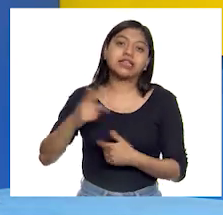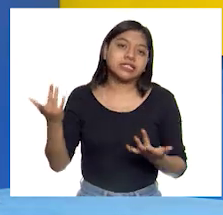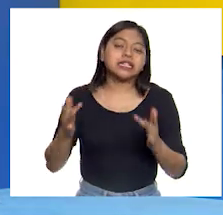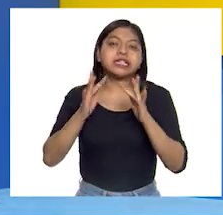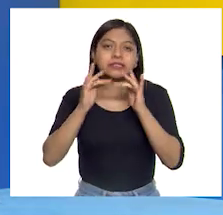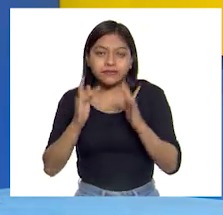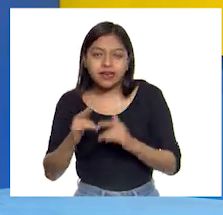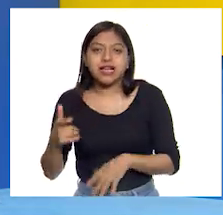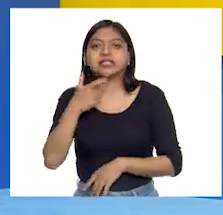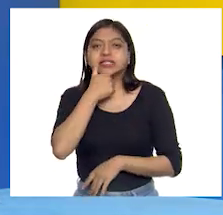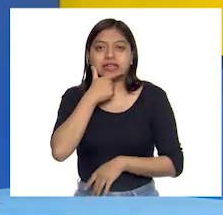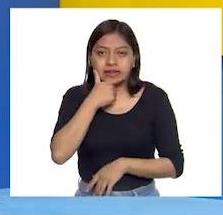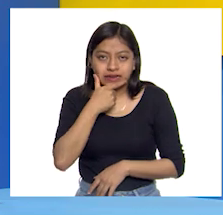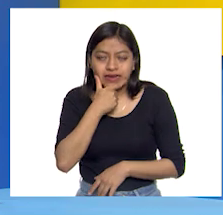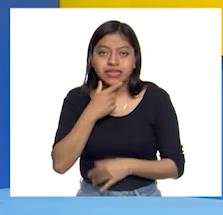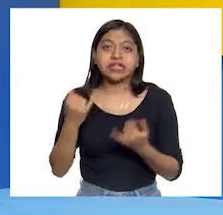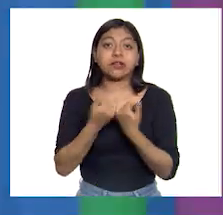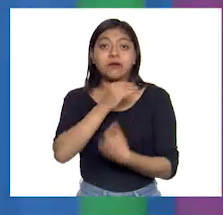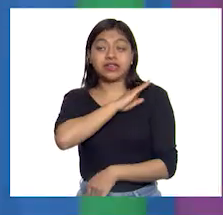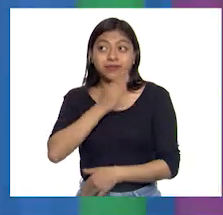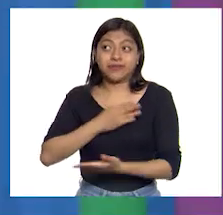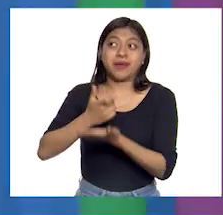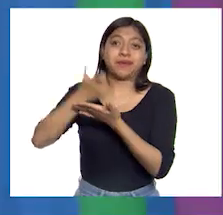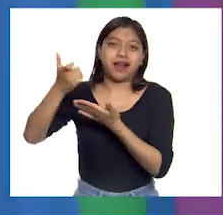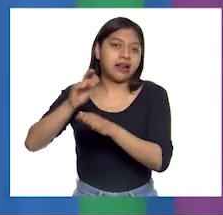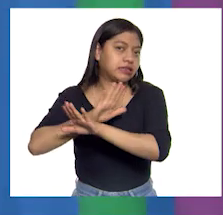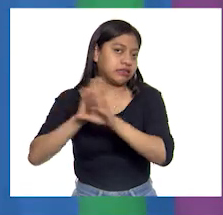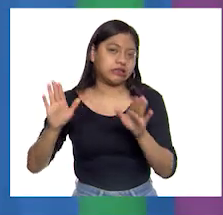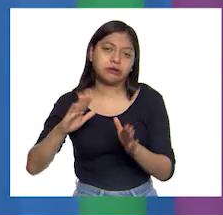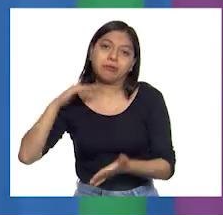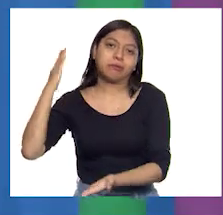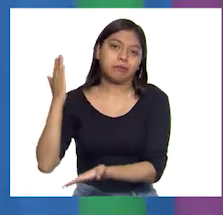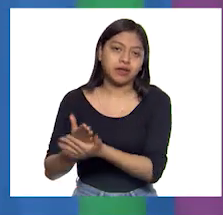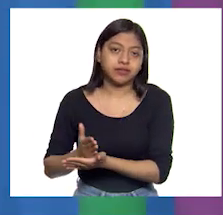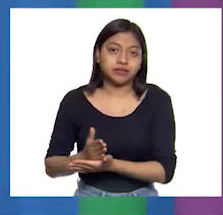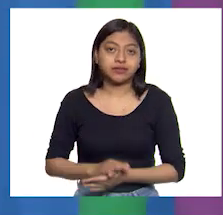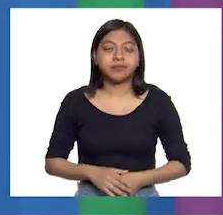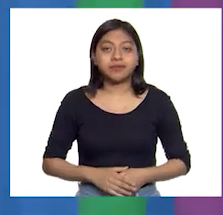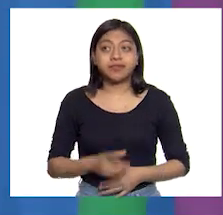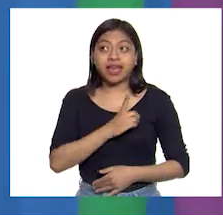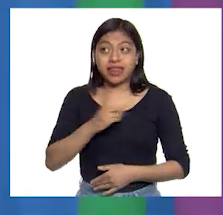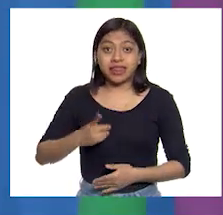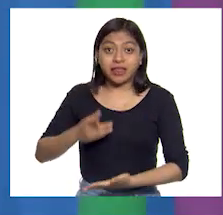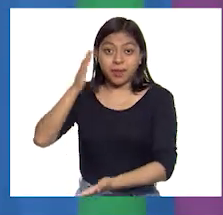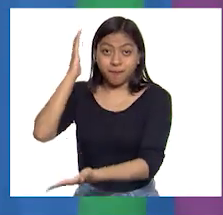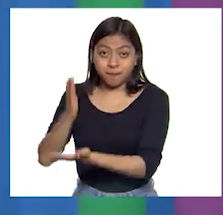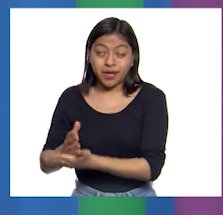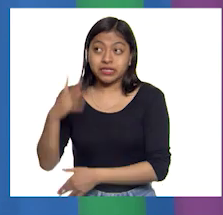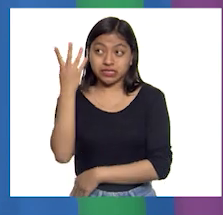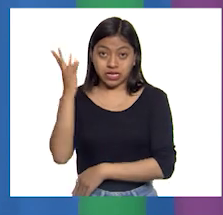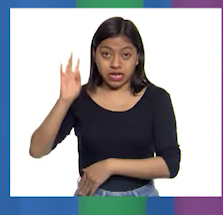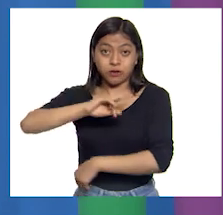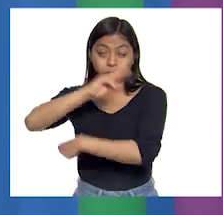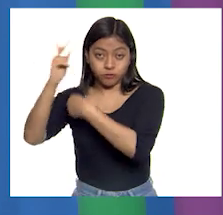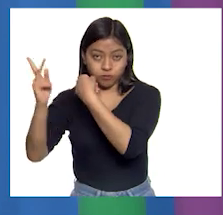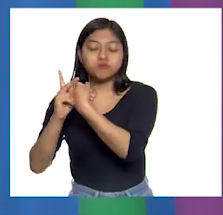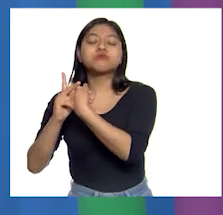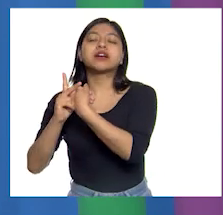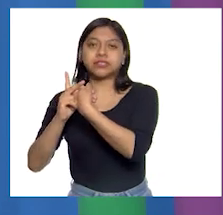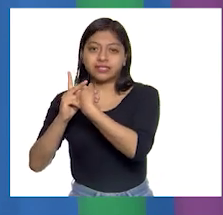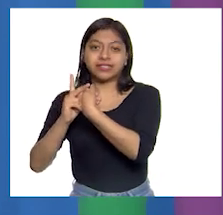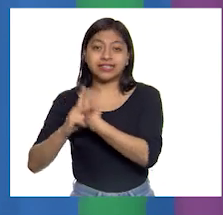Francia, Inglaterra y España. Después de suspender la deuda, estos países enviaron tropas a